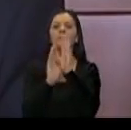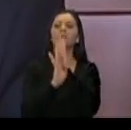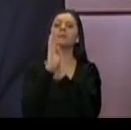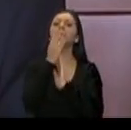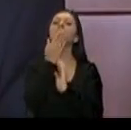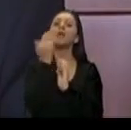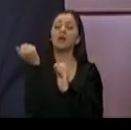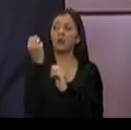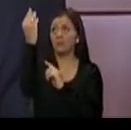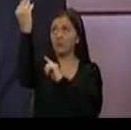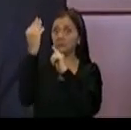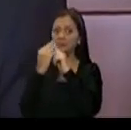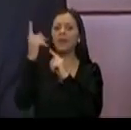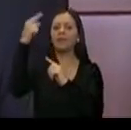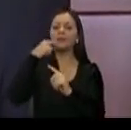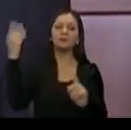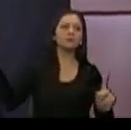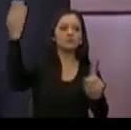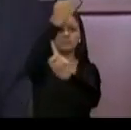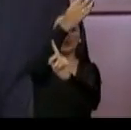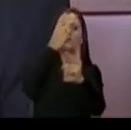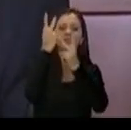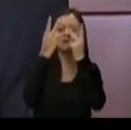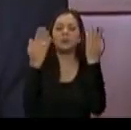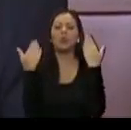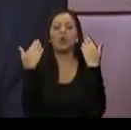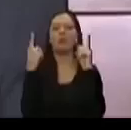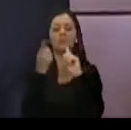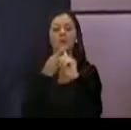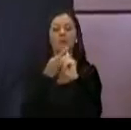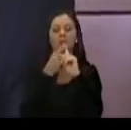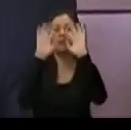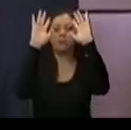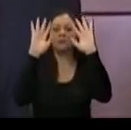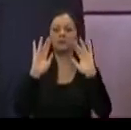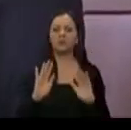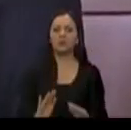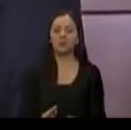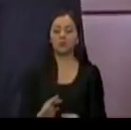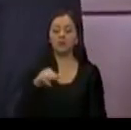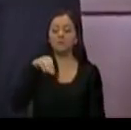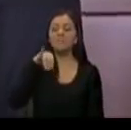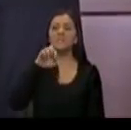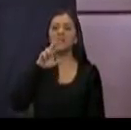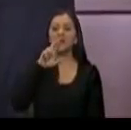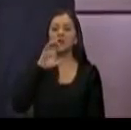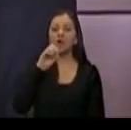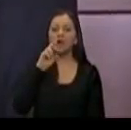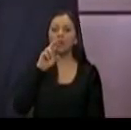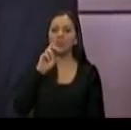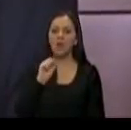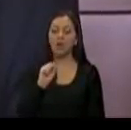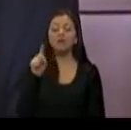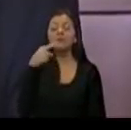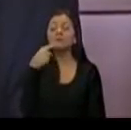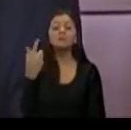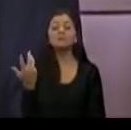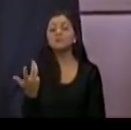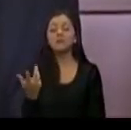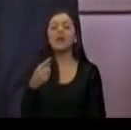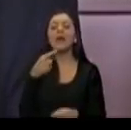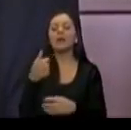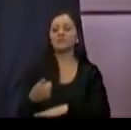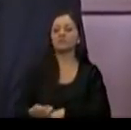Papa espiritualmente nos da este mensaje de la Divina Misericordia. Para efectivizar esto, aquí en la Conferencia